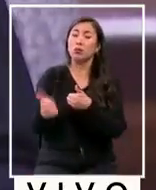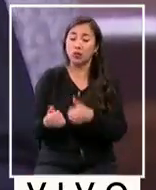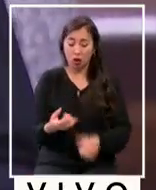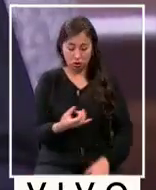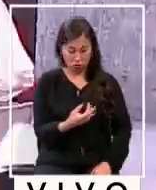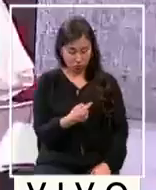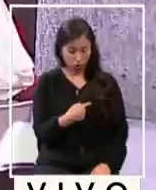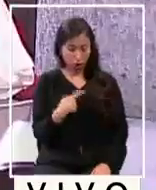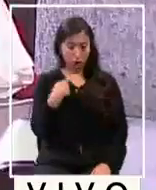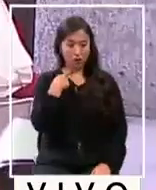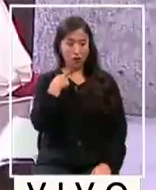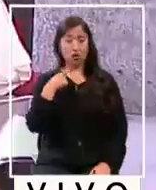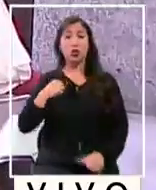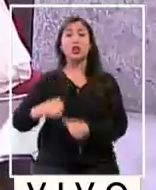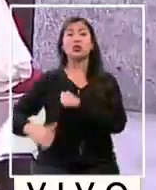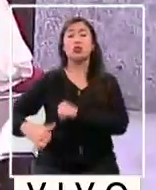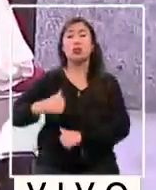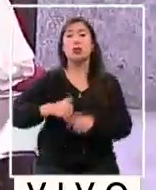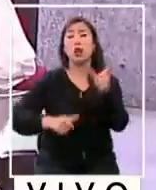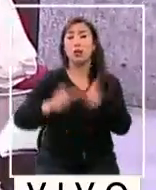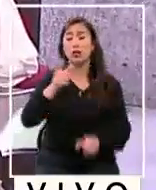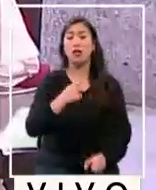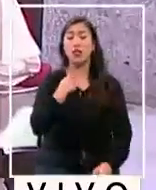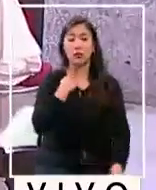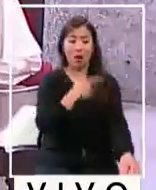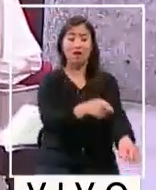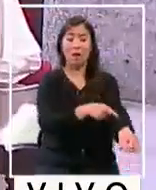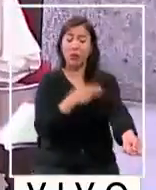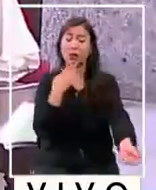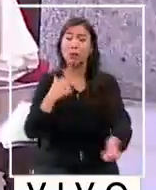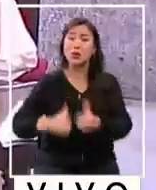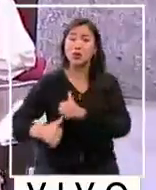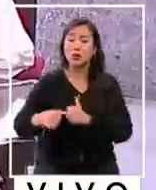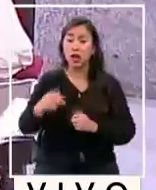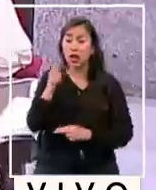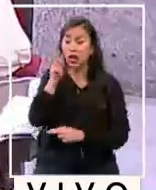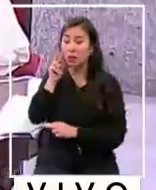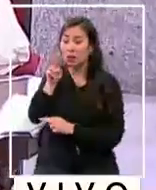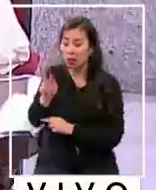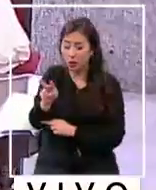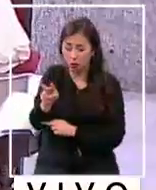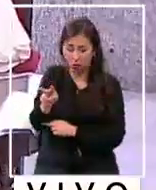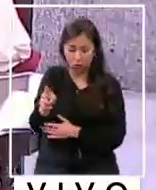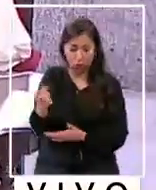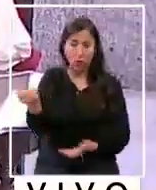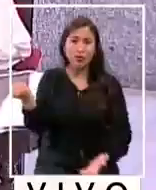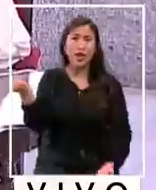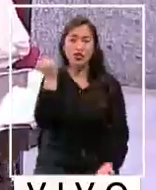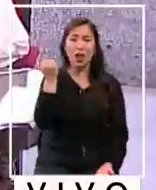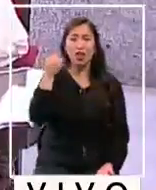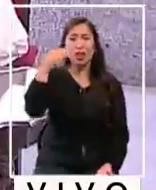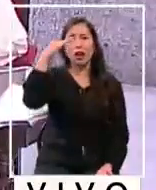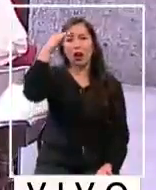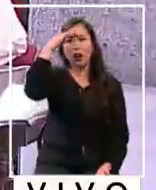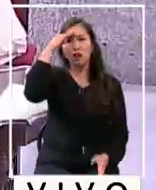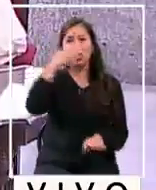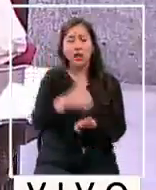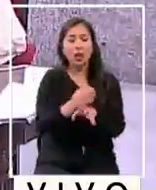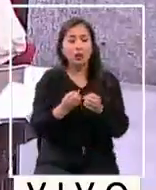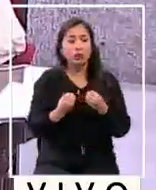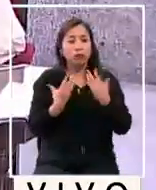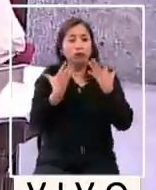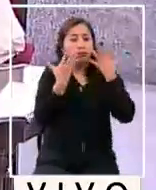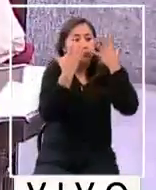el daño y sufrimiento de las víctimas y sus familias, que han visto traicionada la confianza que habían puesto en